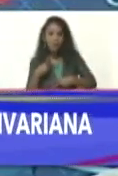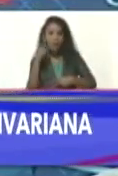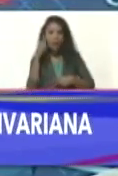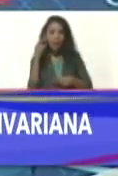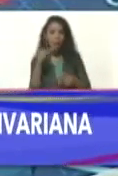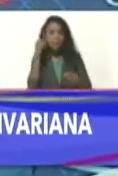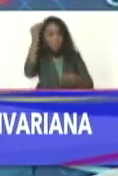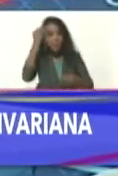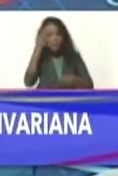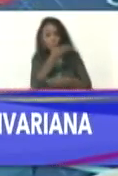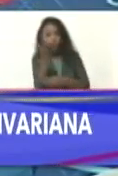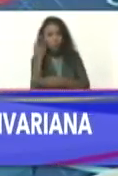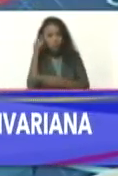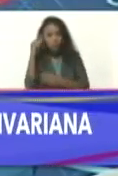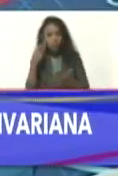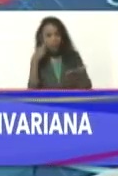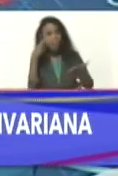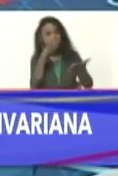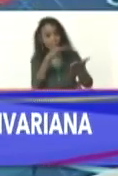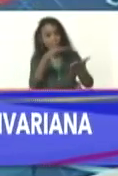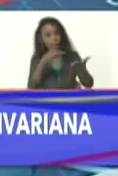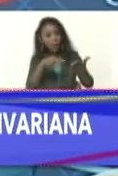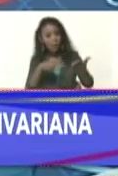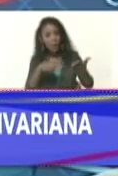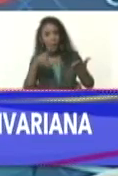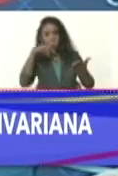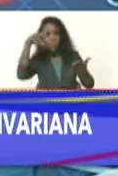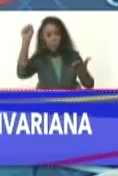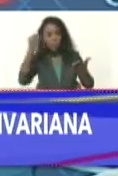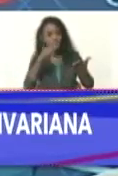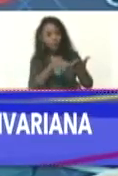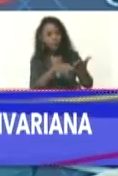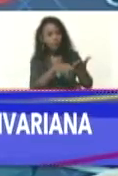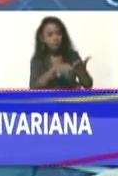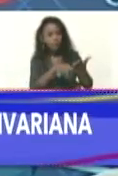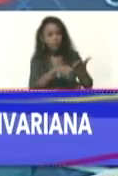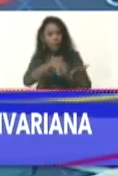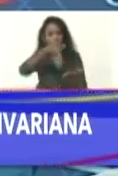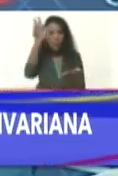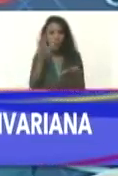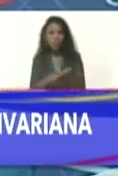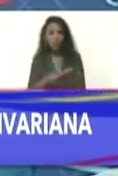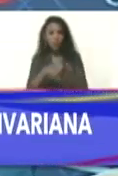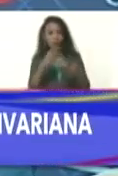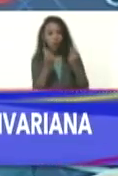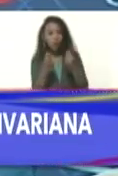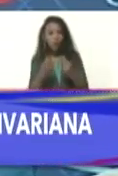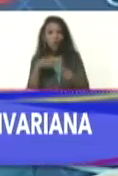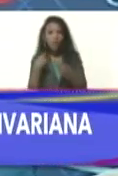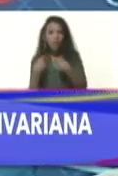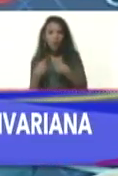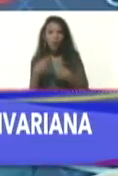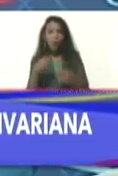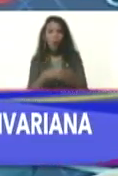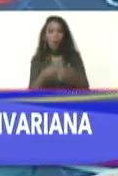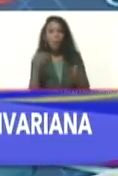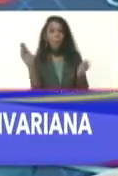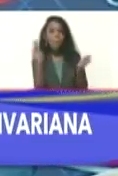República Bolivariana de Venezuela, Nicolás Maduro Moros, la aprobación de recursos financieros por un